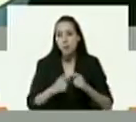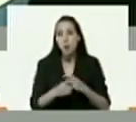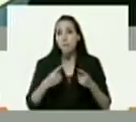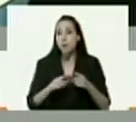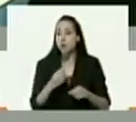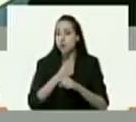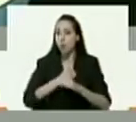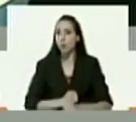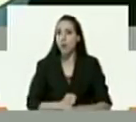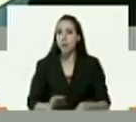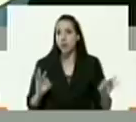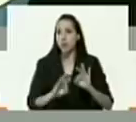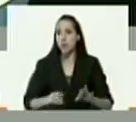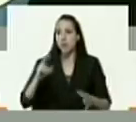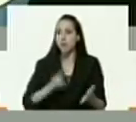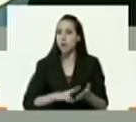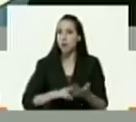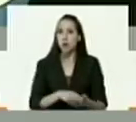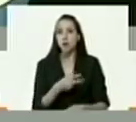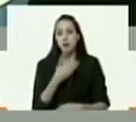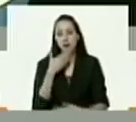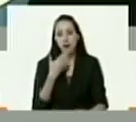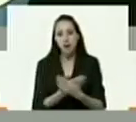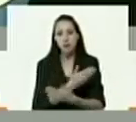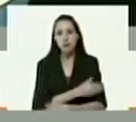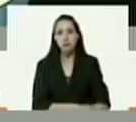ni certeza en que así lo sea. Muchas gracias.